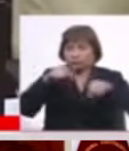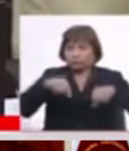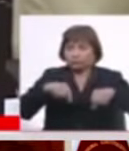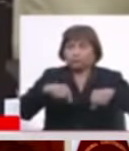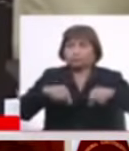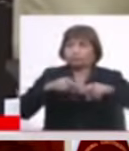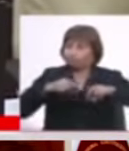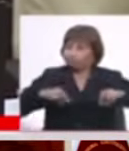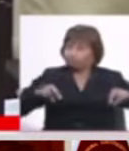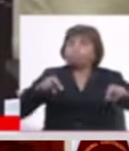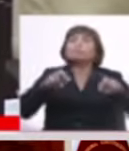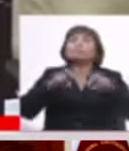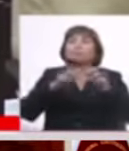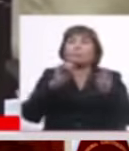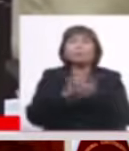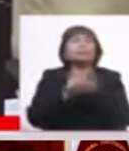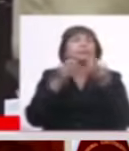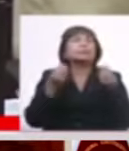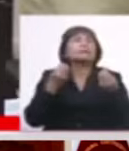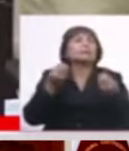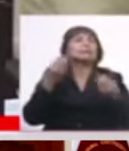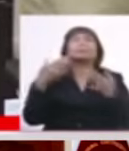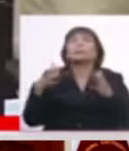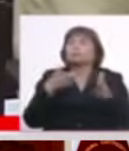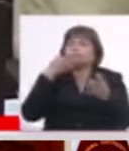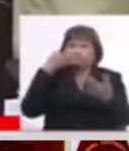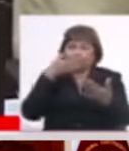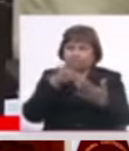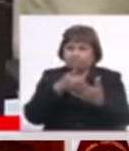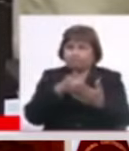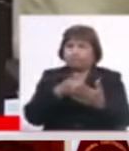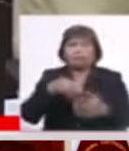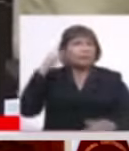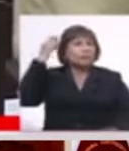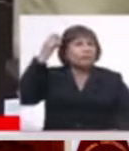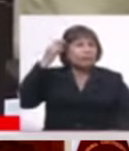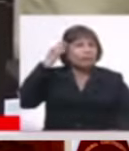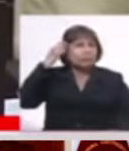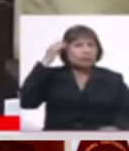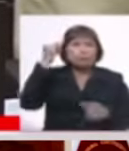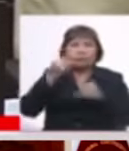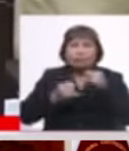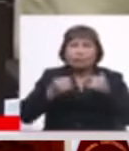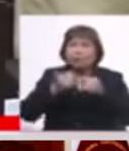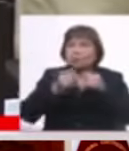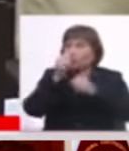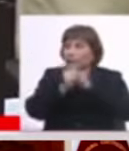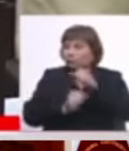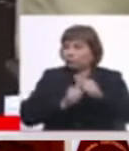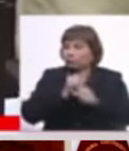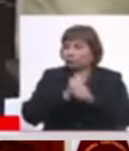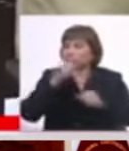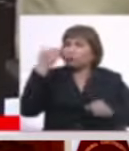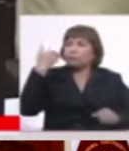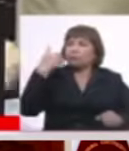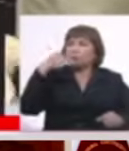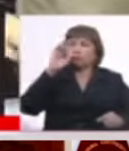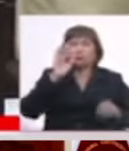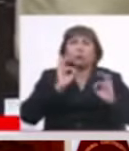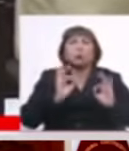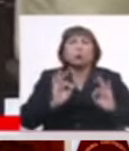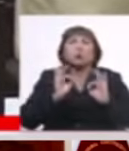parlamento sino porque los antecedentes que han marcado la historia política de los últimos años fueron de mucha